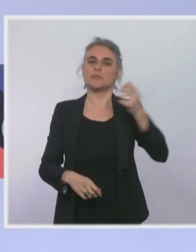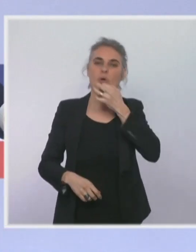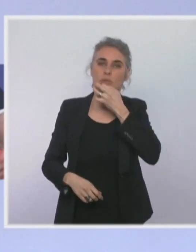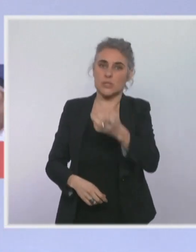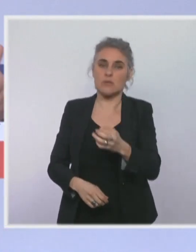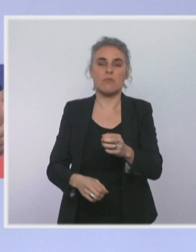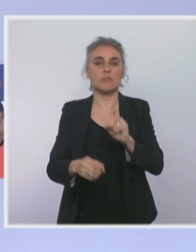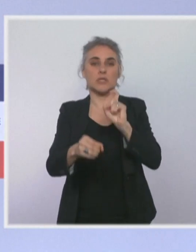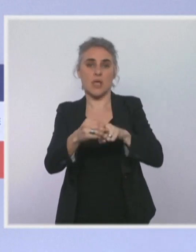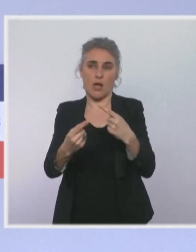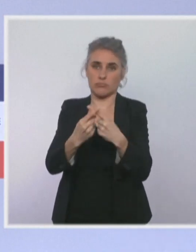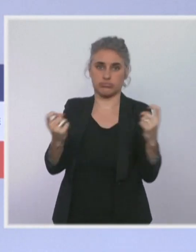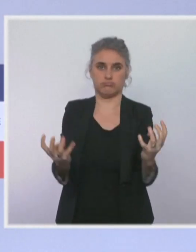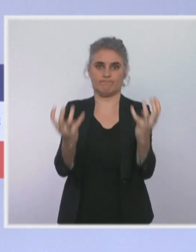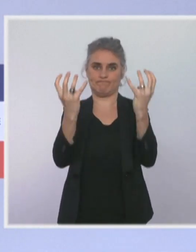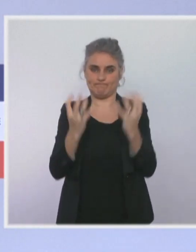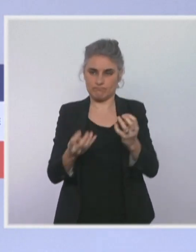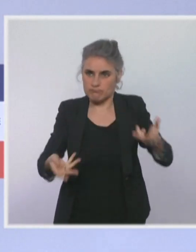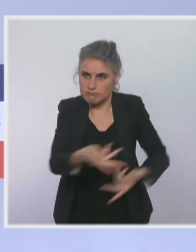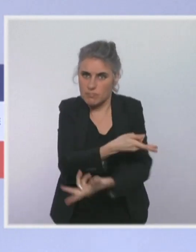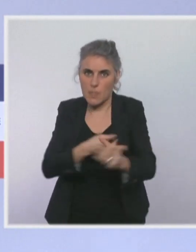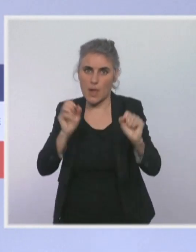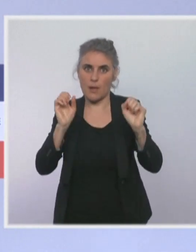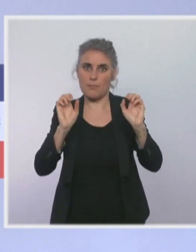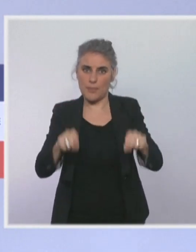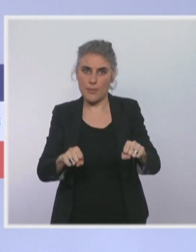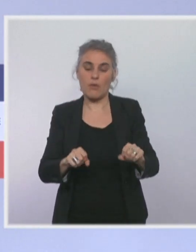cuanto el Consejo Constitucional se haya pronunciado sobre